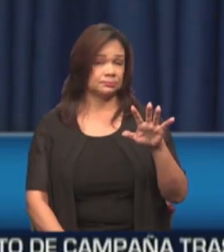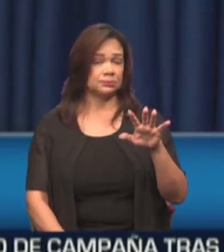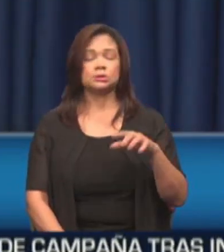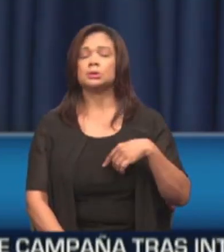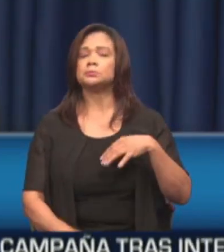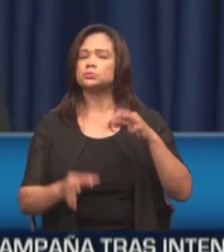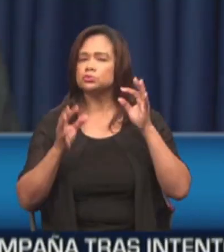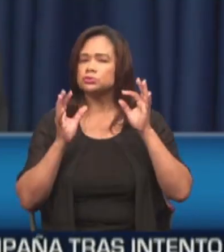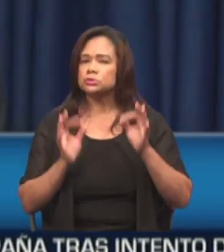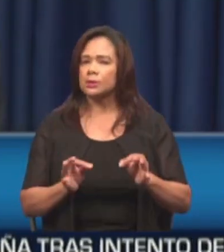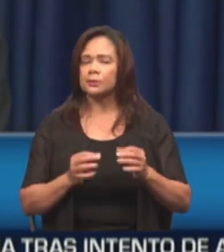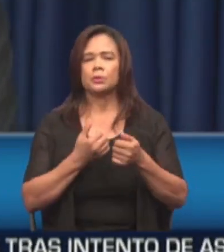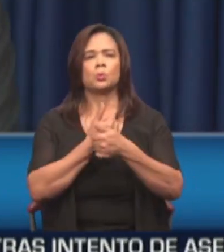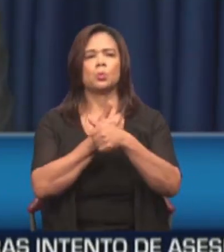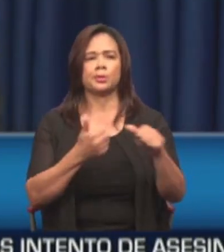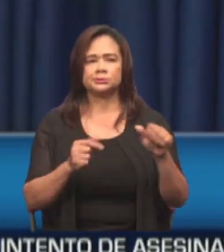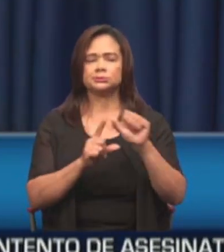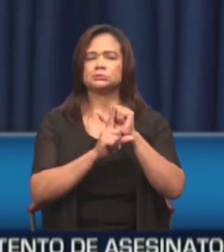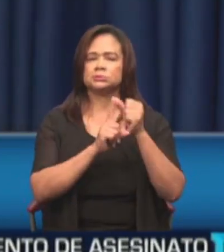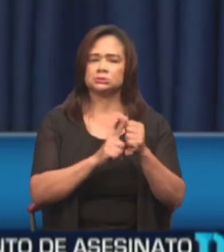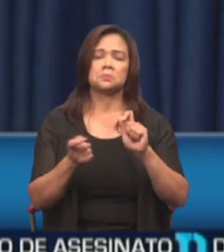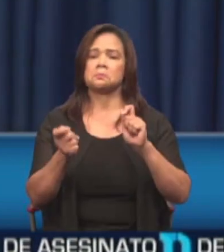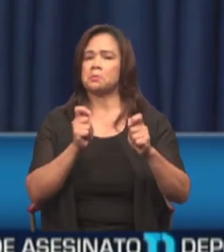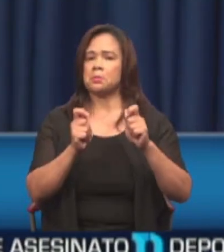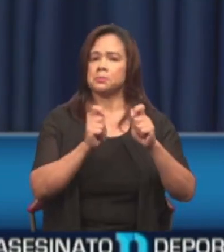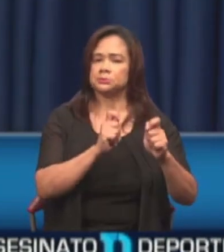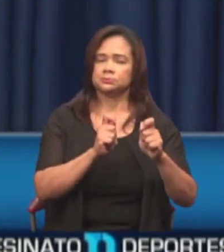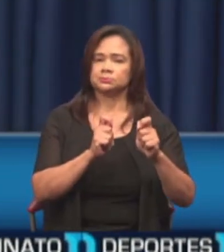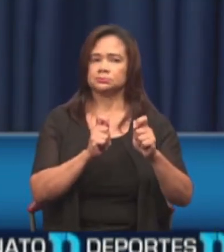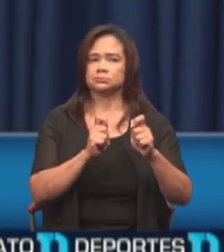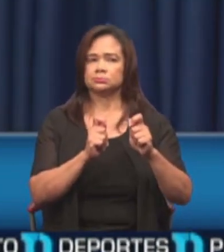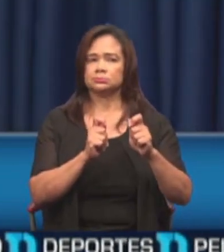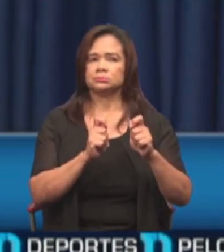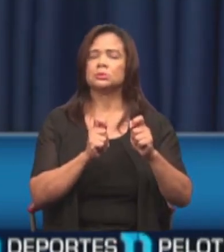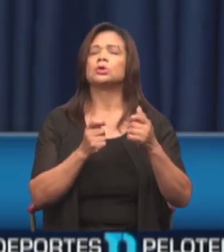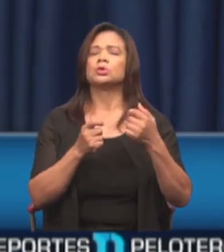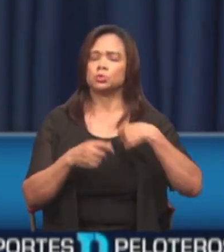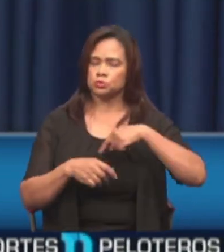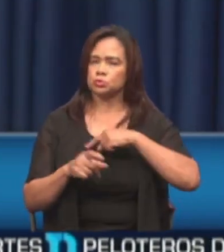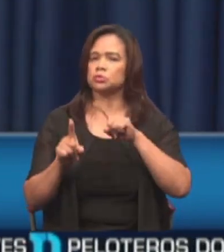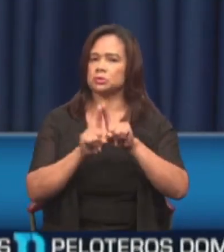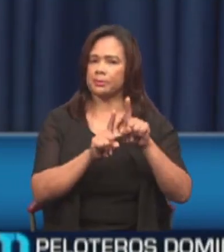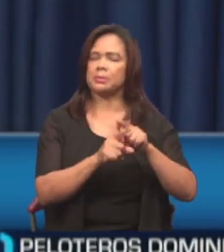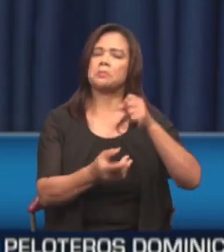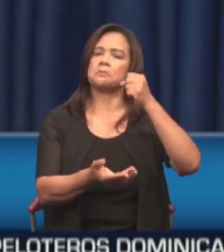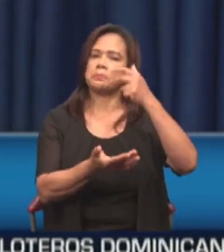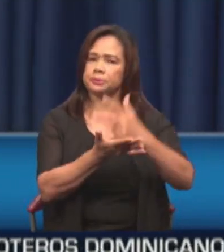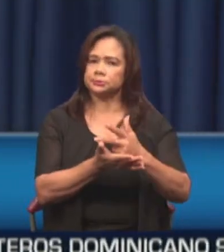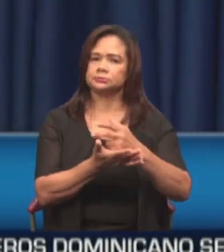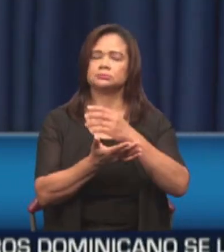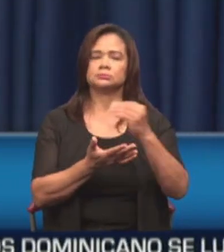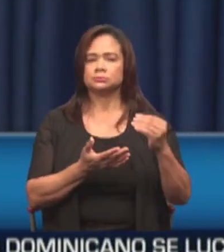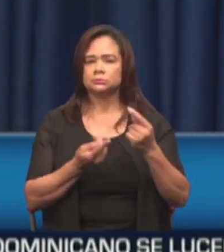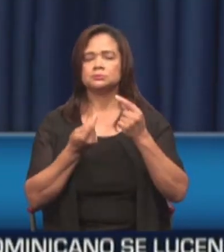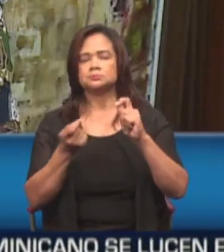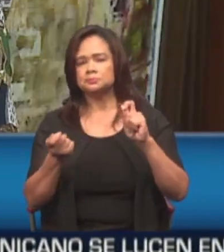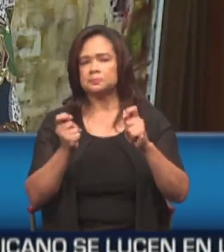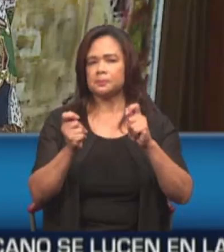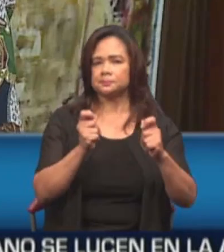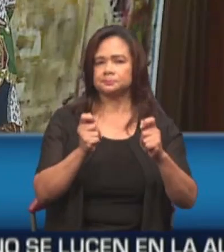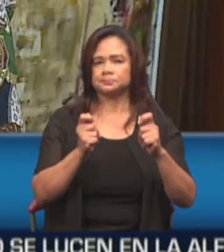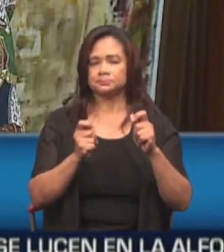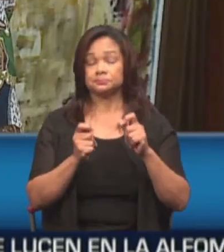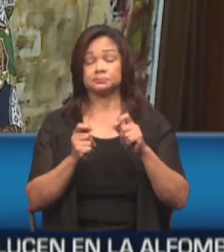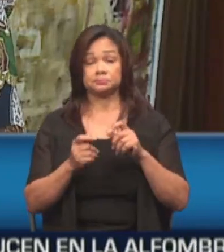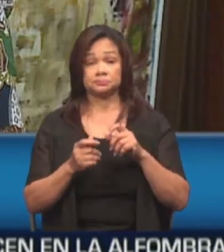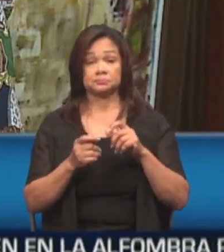convencidos de que cualquier situación cualquier modificación que ha hecha hayan hecho ellos nosotros vamos a aprobarla o tratar de modificarlas